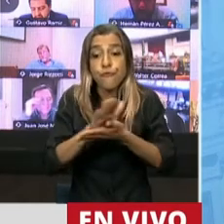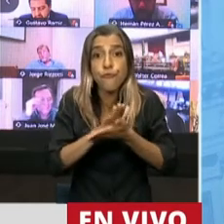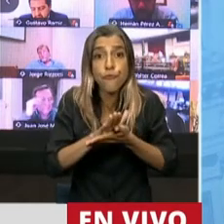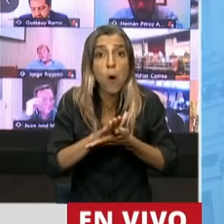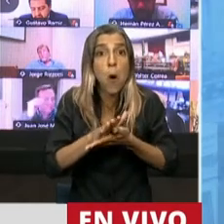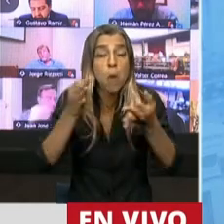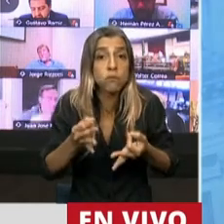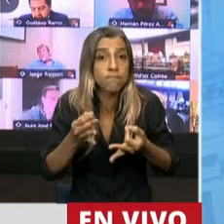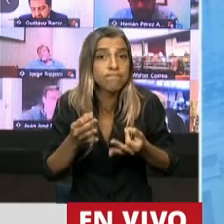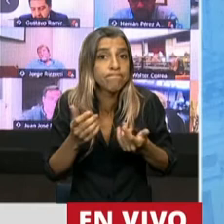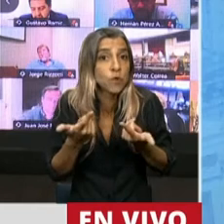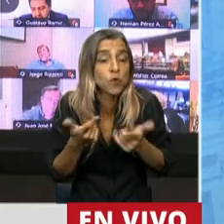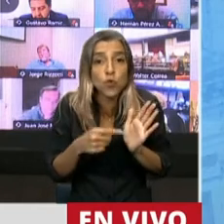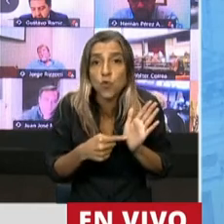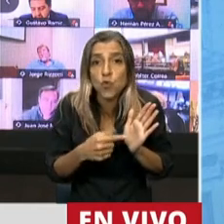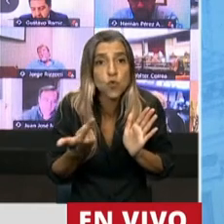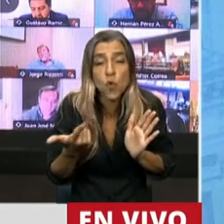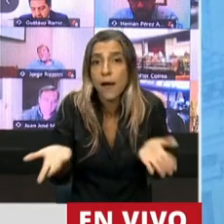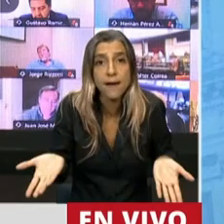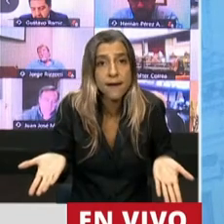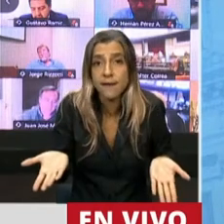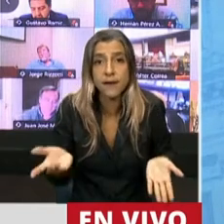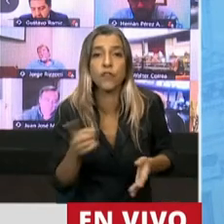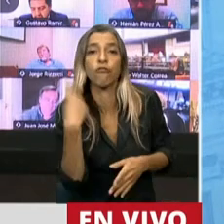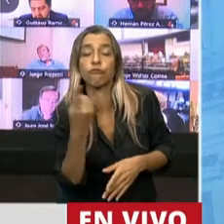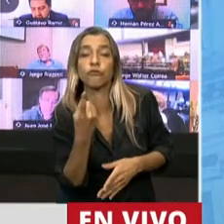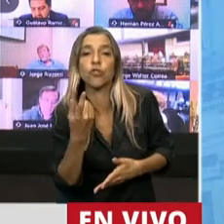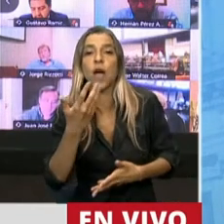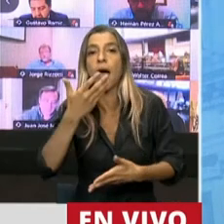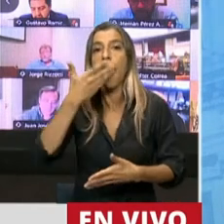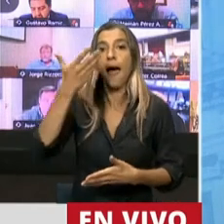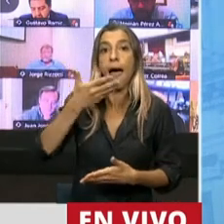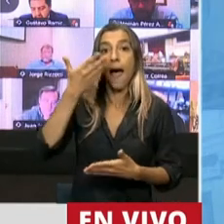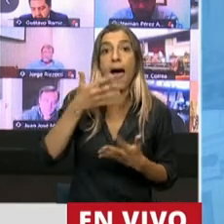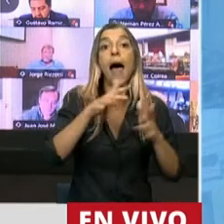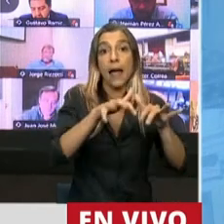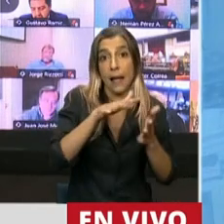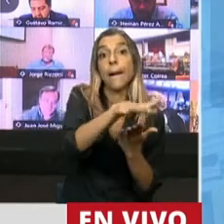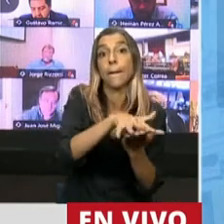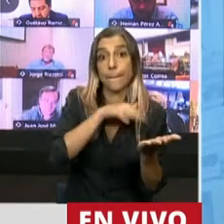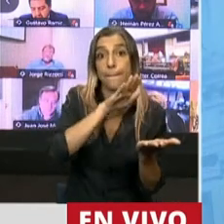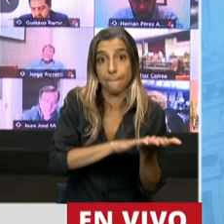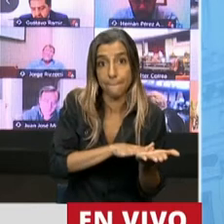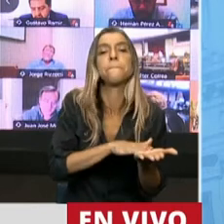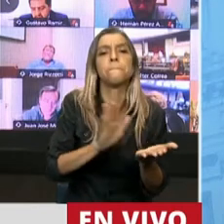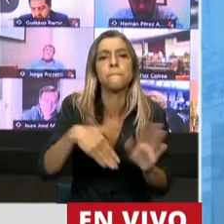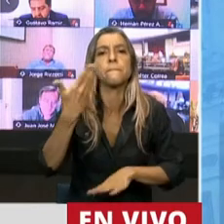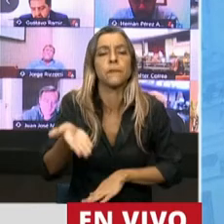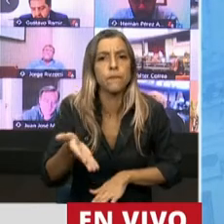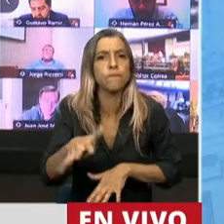palabra muchísimo más retórica que concreta. Hemos